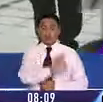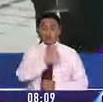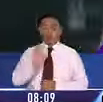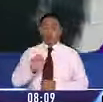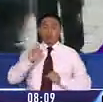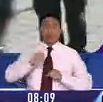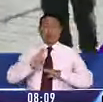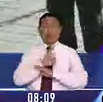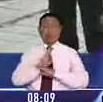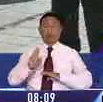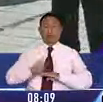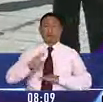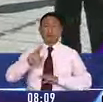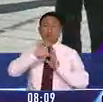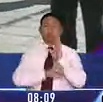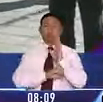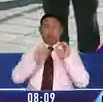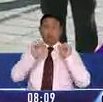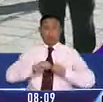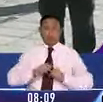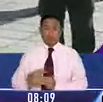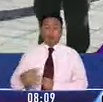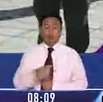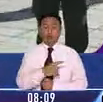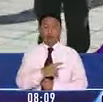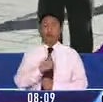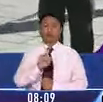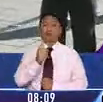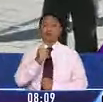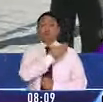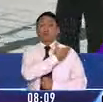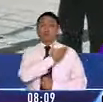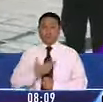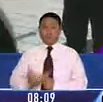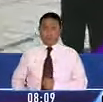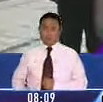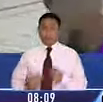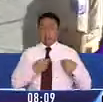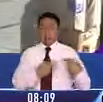completamente constitucional que faculta al primer mandatario